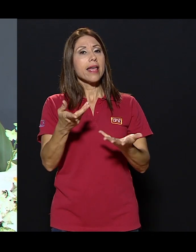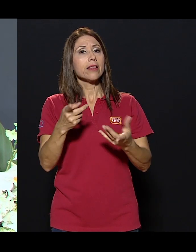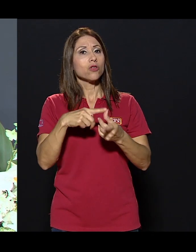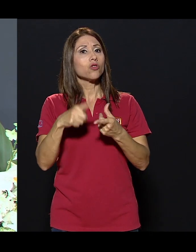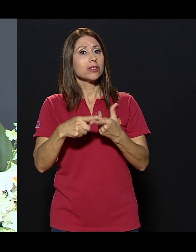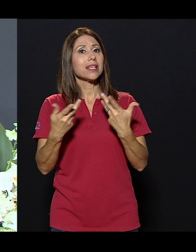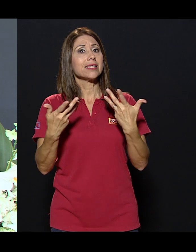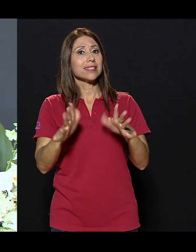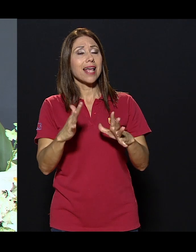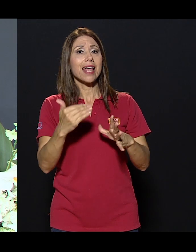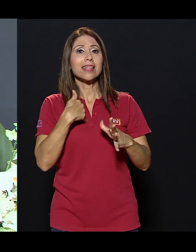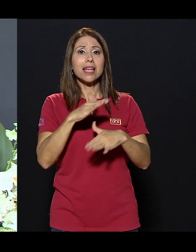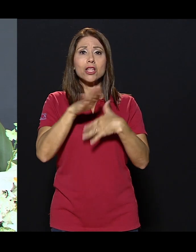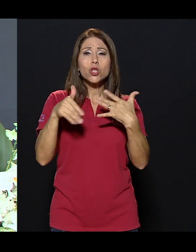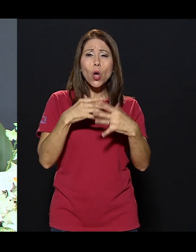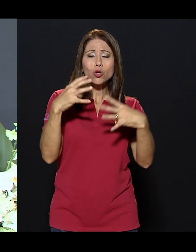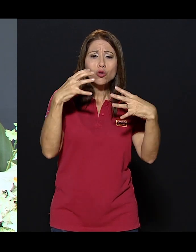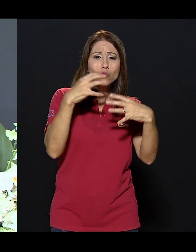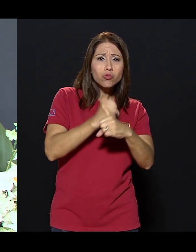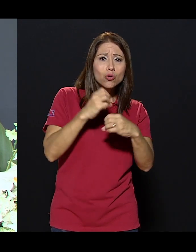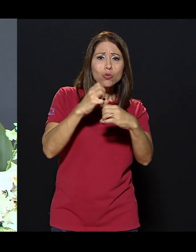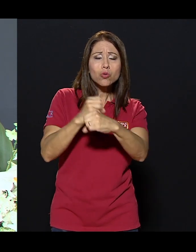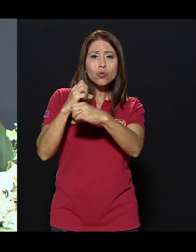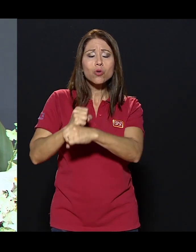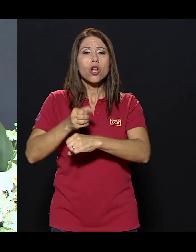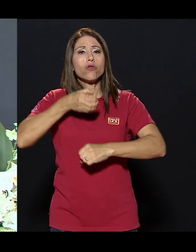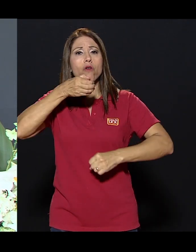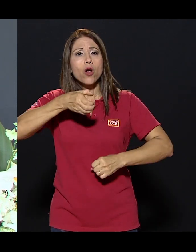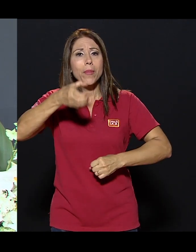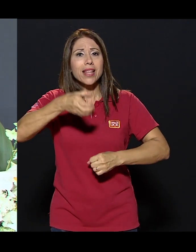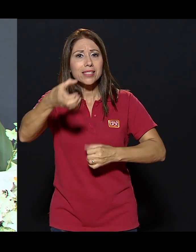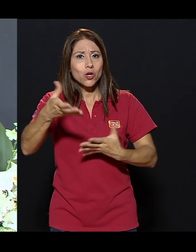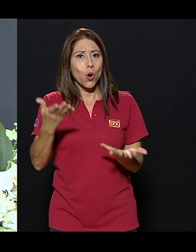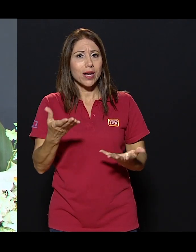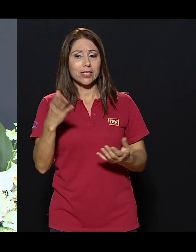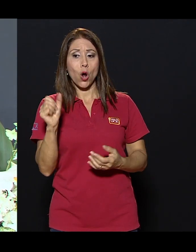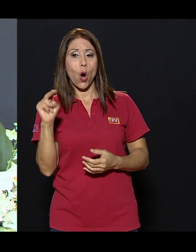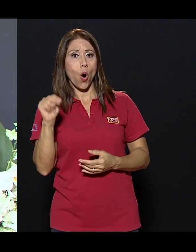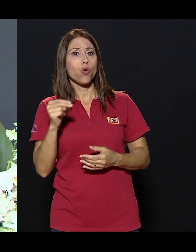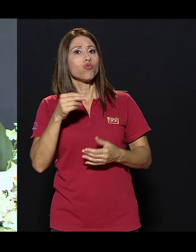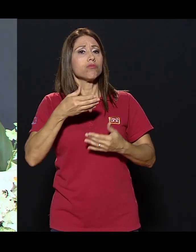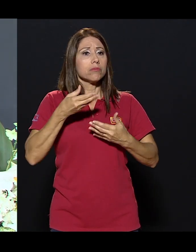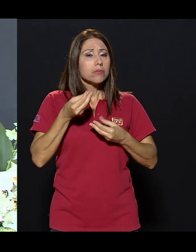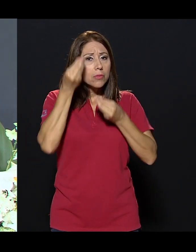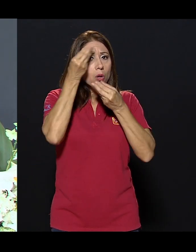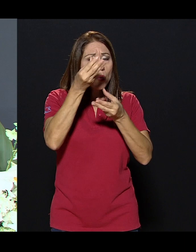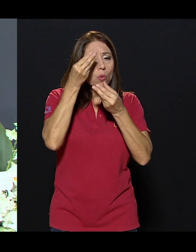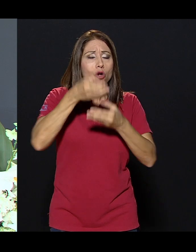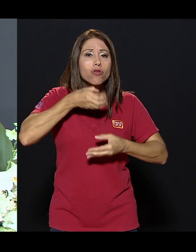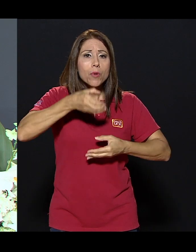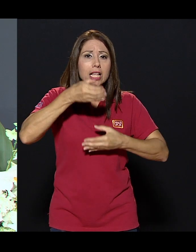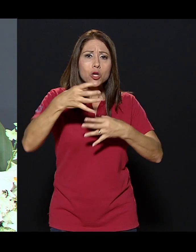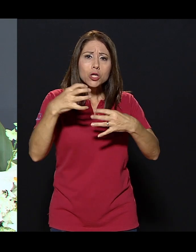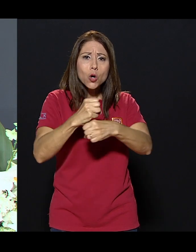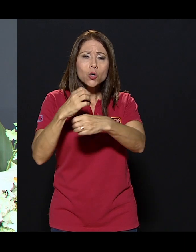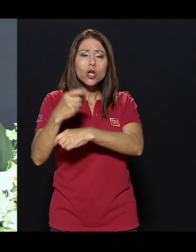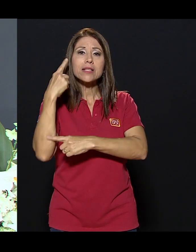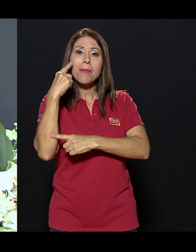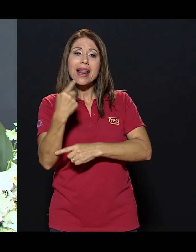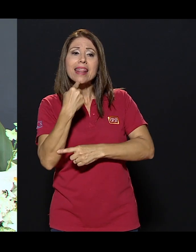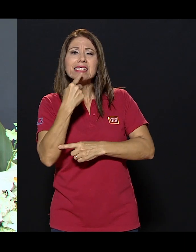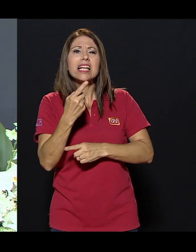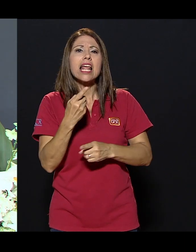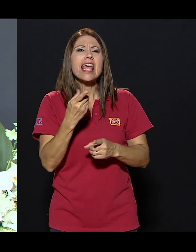entonces quien recibe las Concluding Observations, las recomendaciones que le hace Naciones Unidas para